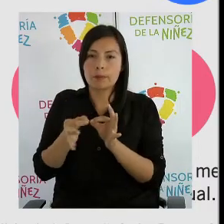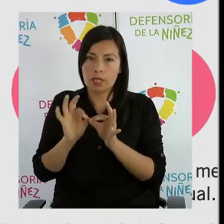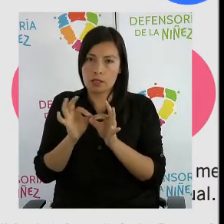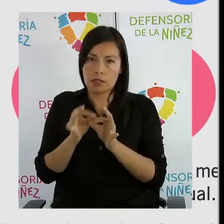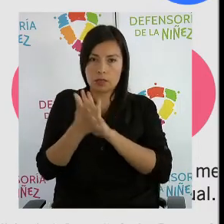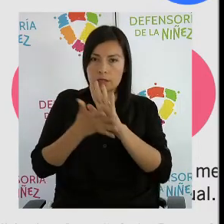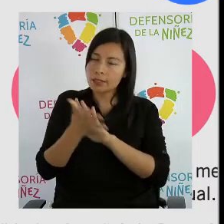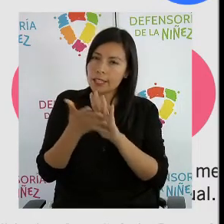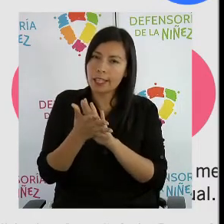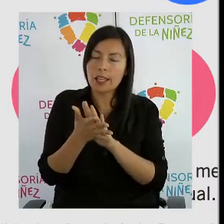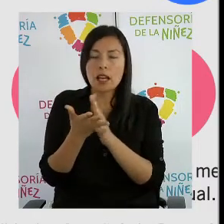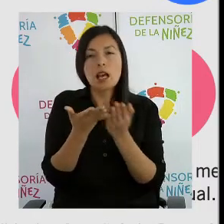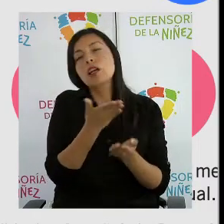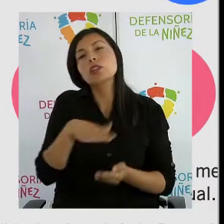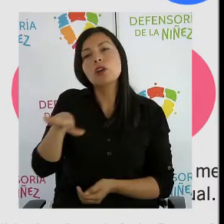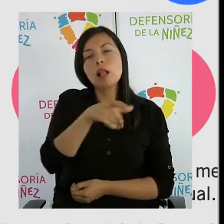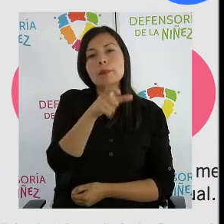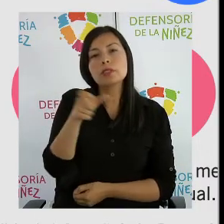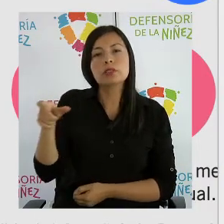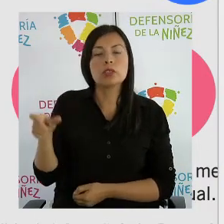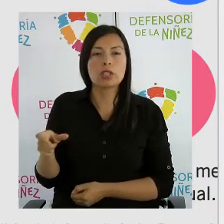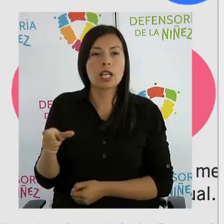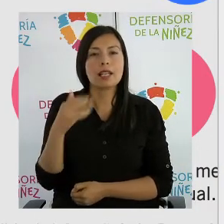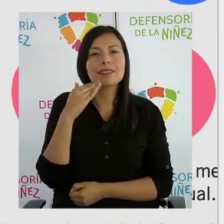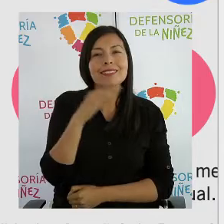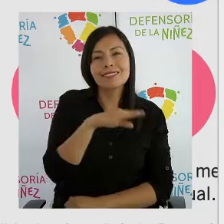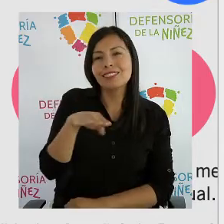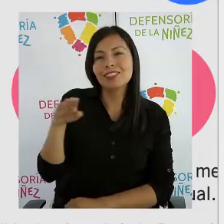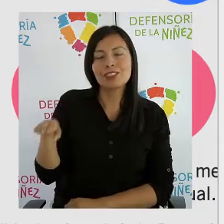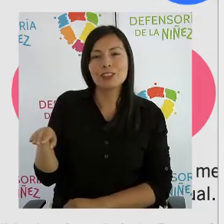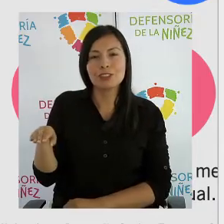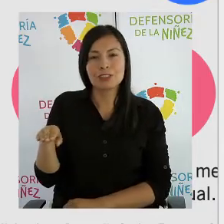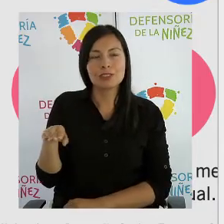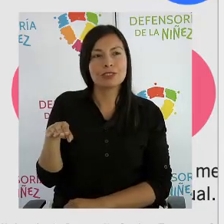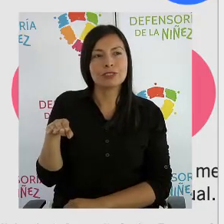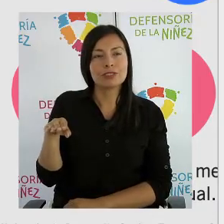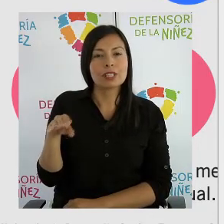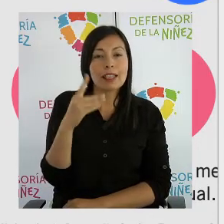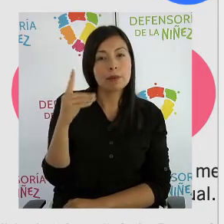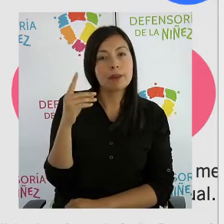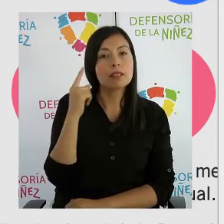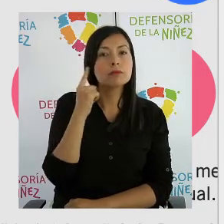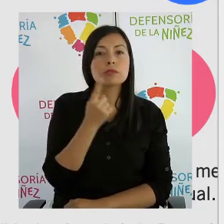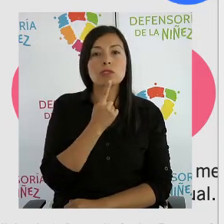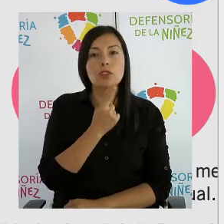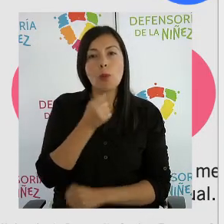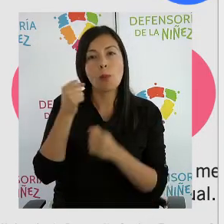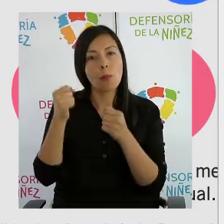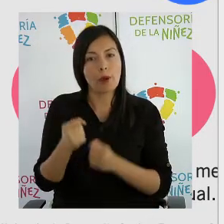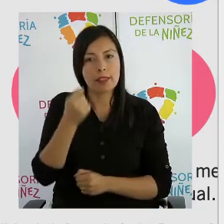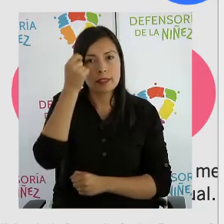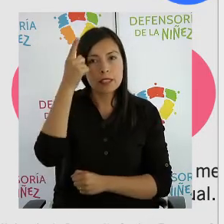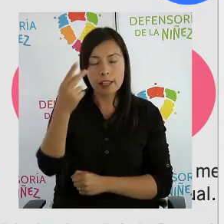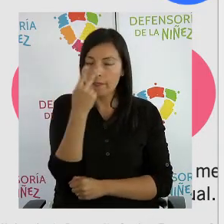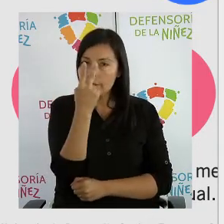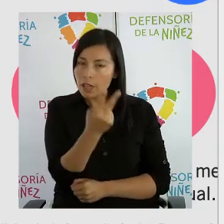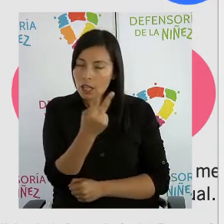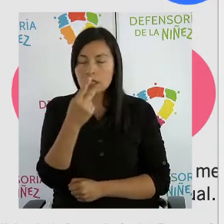lengua de señas para que todas las personas y particularmente los niños que tienen discapacidad auditiva puedan enterarse de lo que